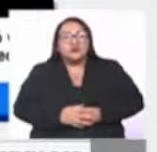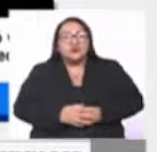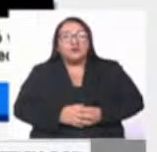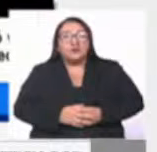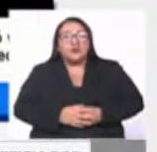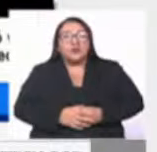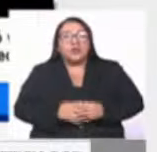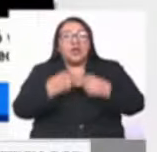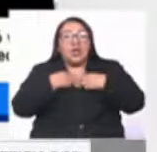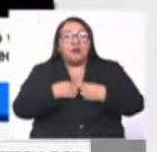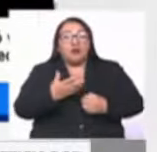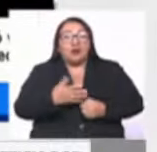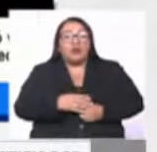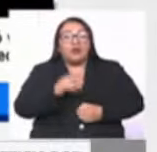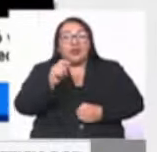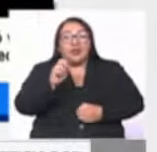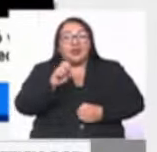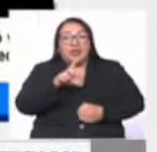doctora